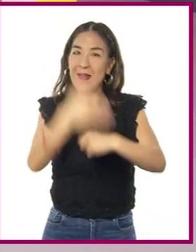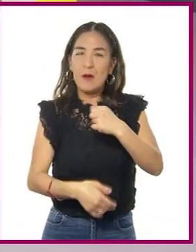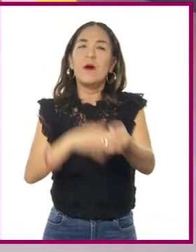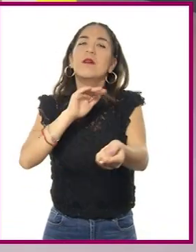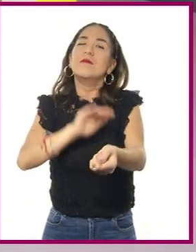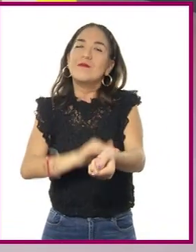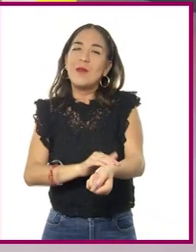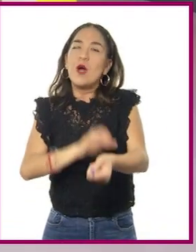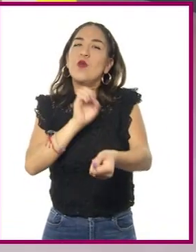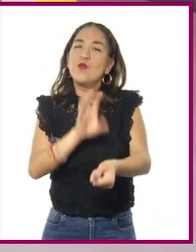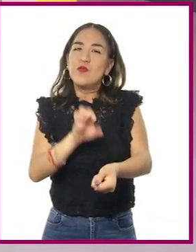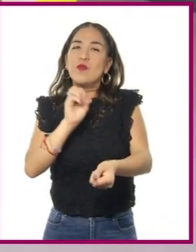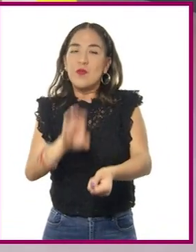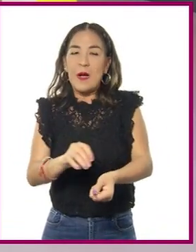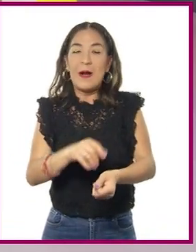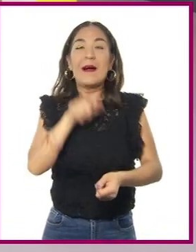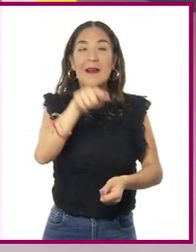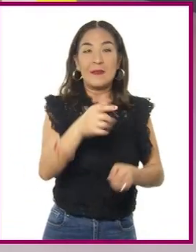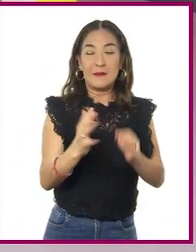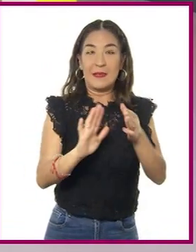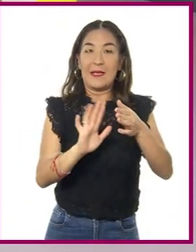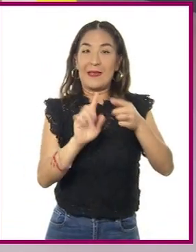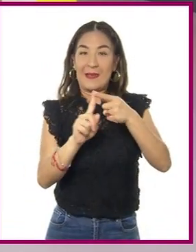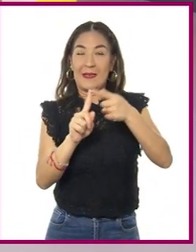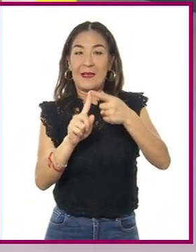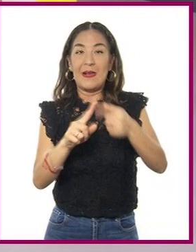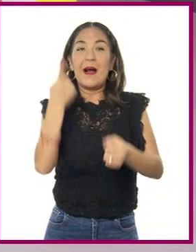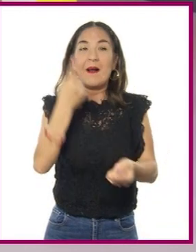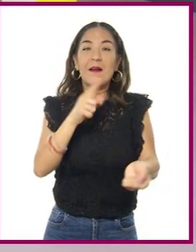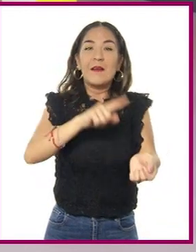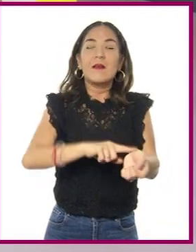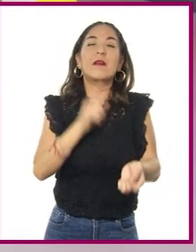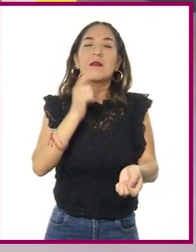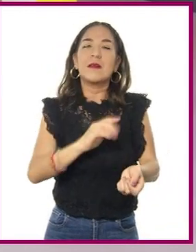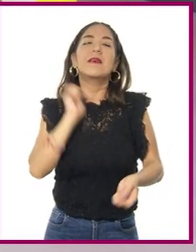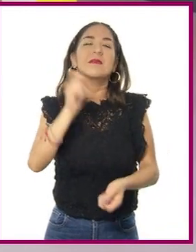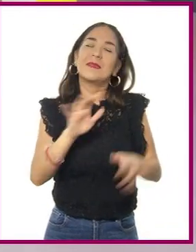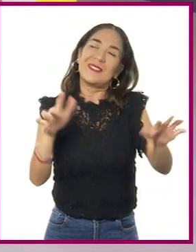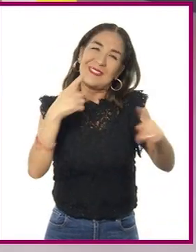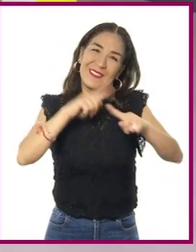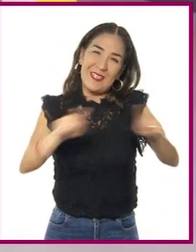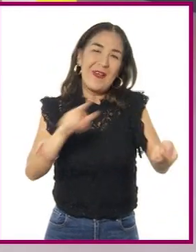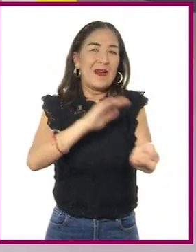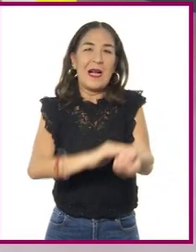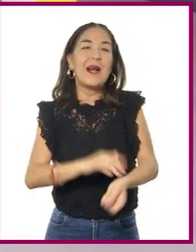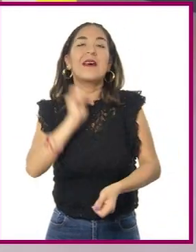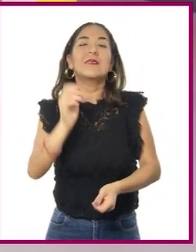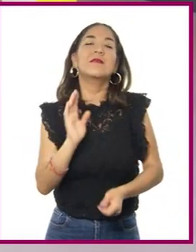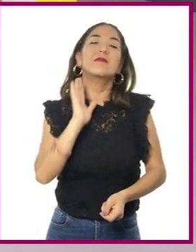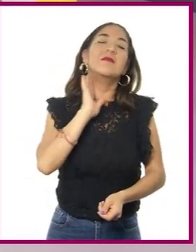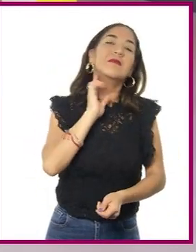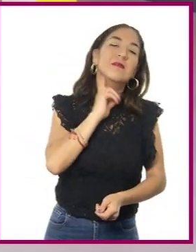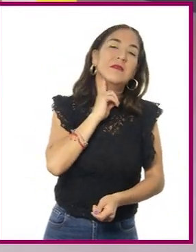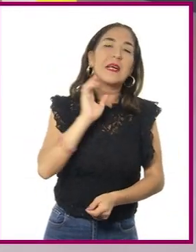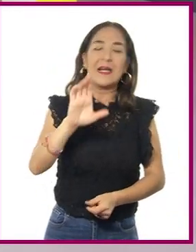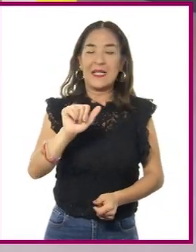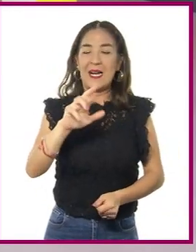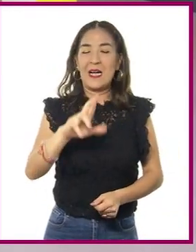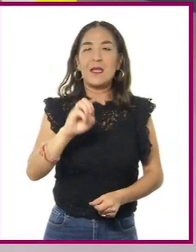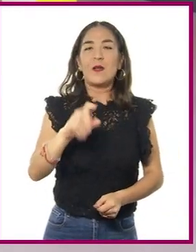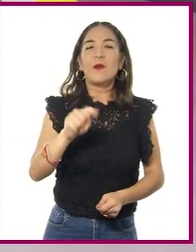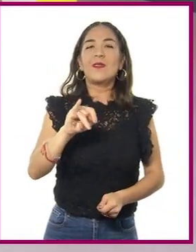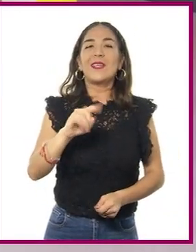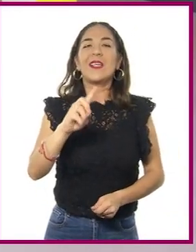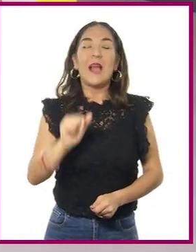reposo, coloqué la yema del dedo índice en el extremo del cuello, localizando así la arteria carótida y sintiendo